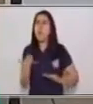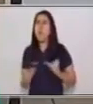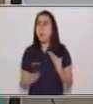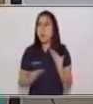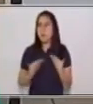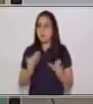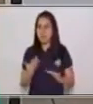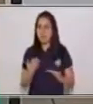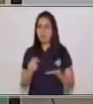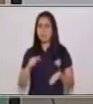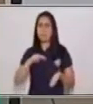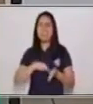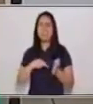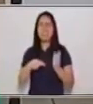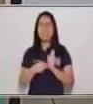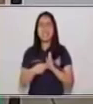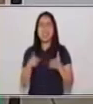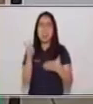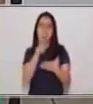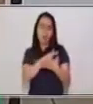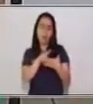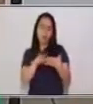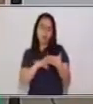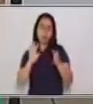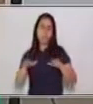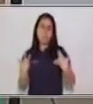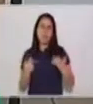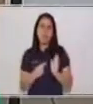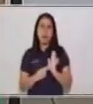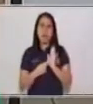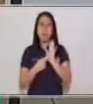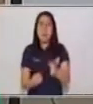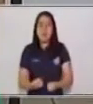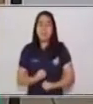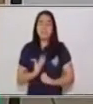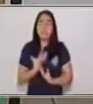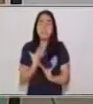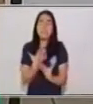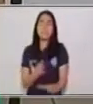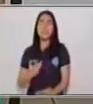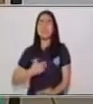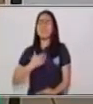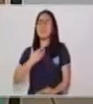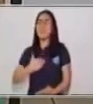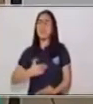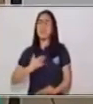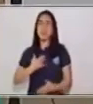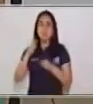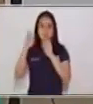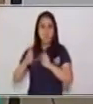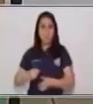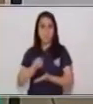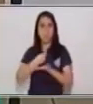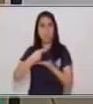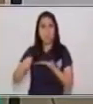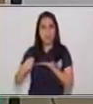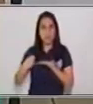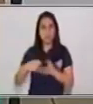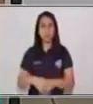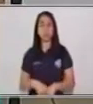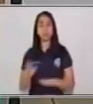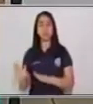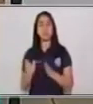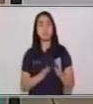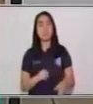¿sí? Repeticiones, acentos, pausas. Tiene mucho, mucho que ver cómo tú